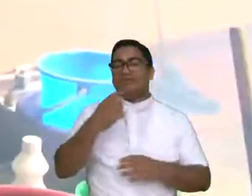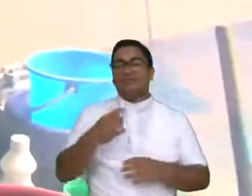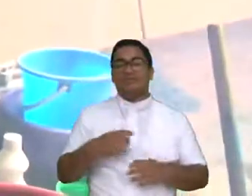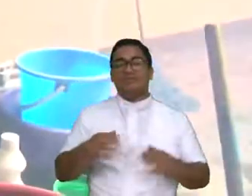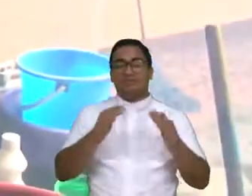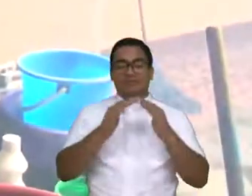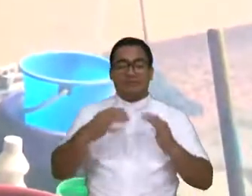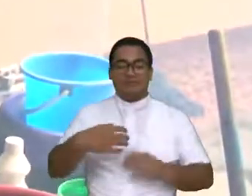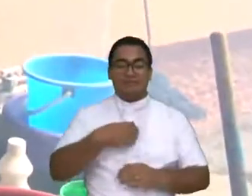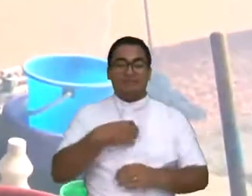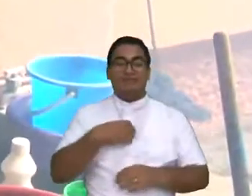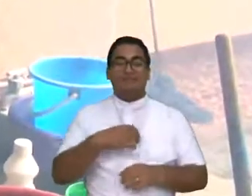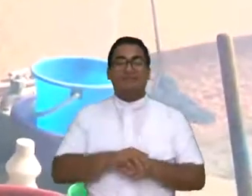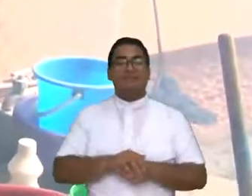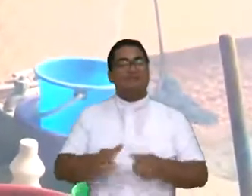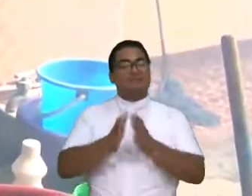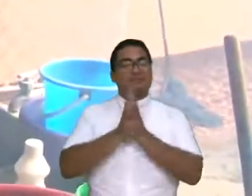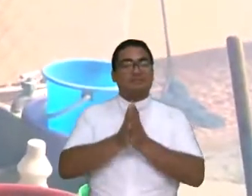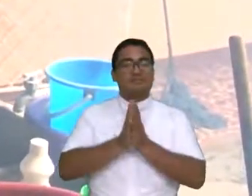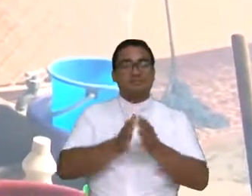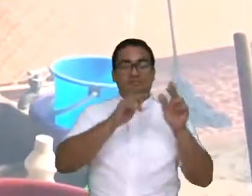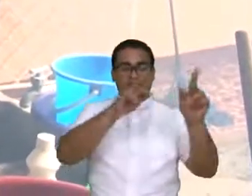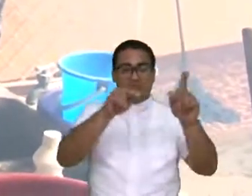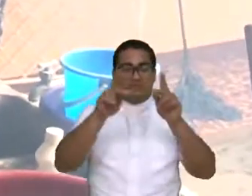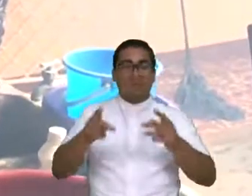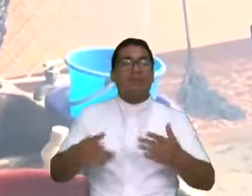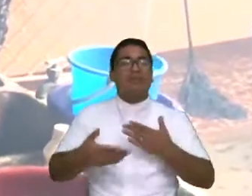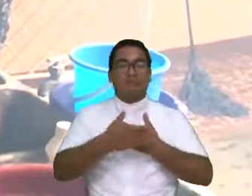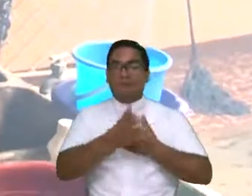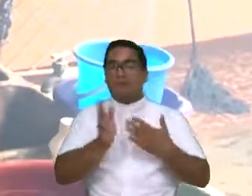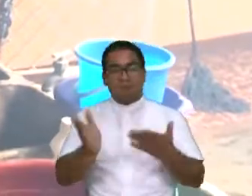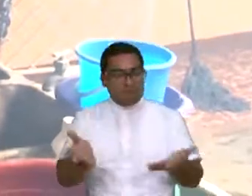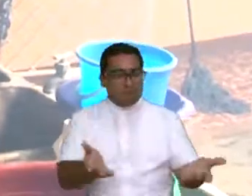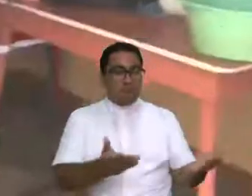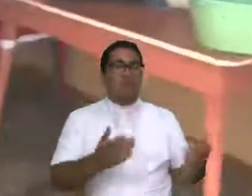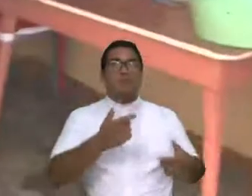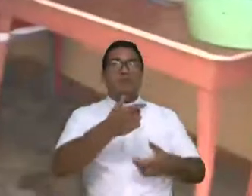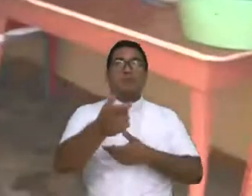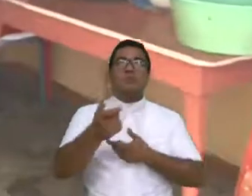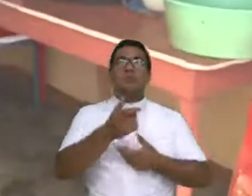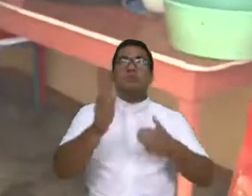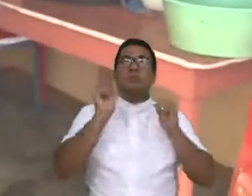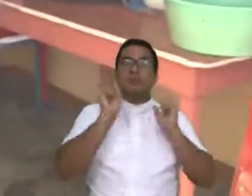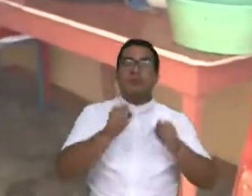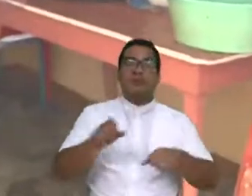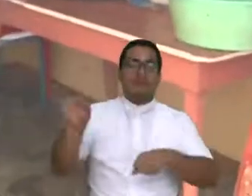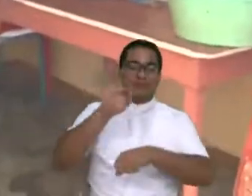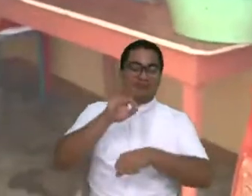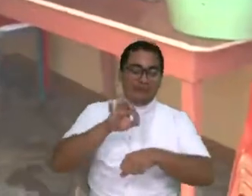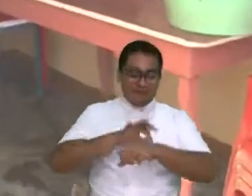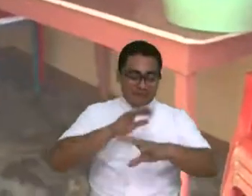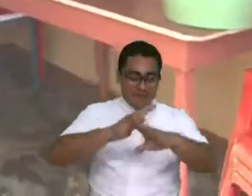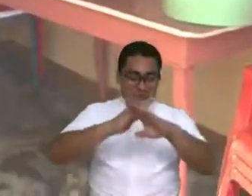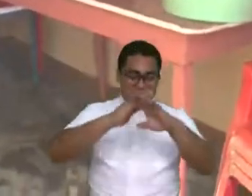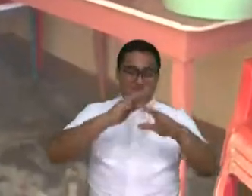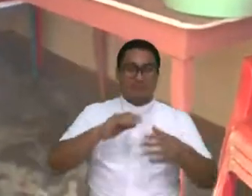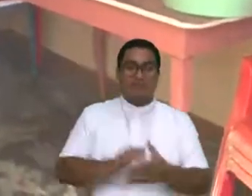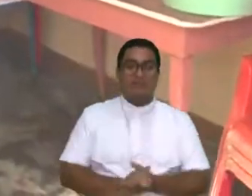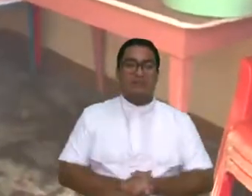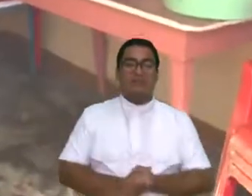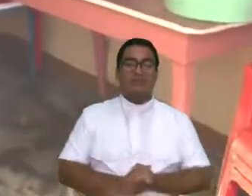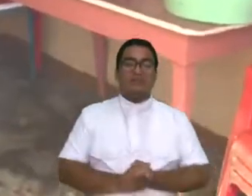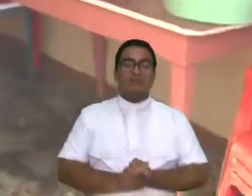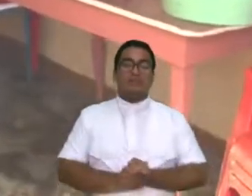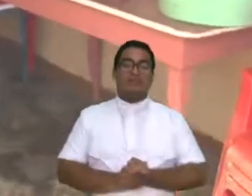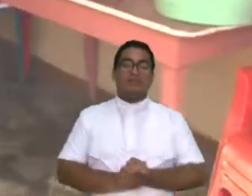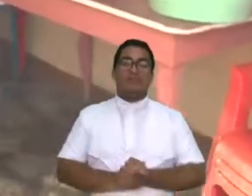sus hogares. Les pedimos a la población que nos abran las puertas de sus casas y así podamos eliminar lo que es el zancudo adulto.